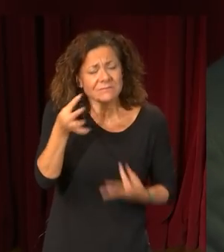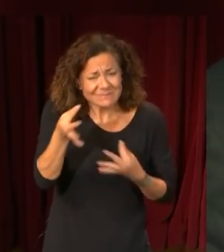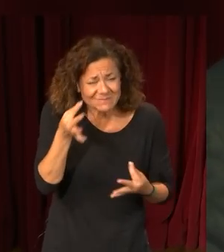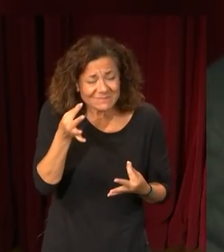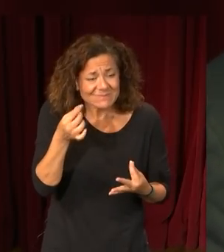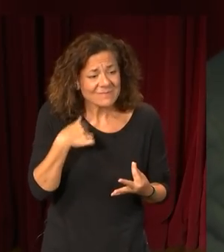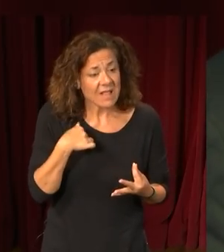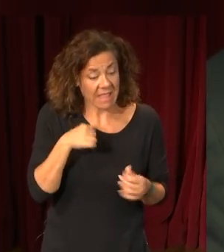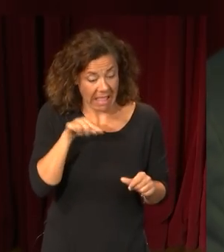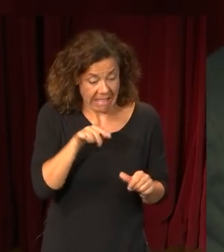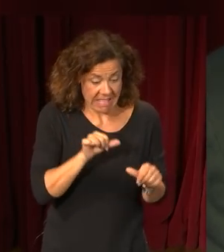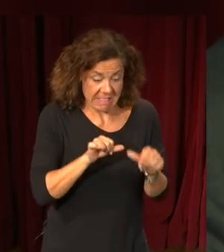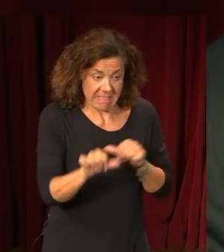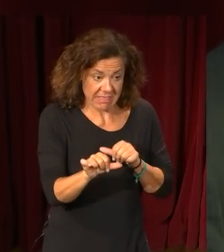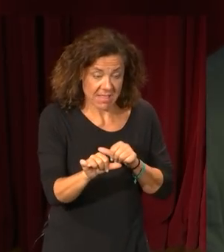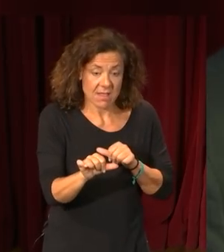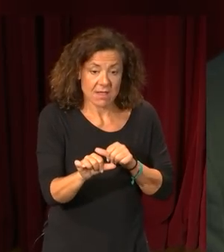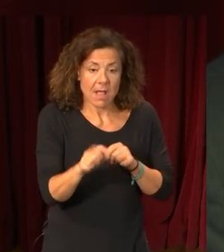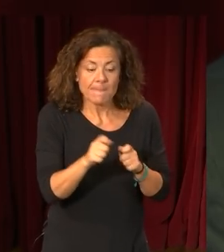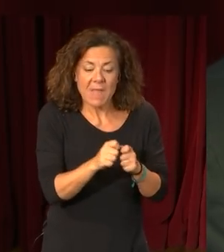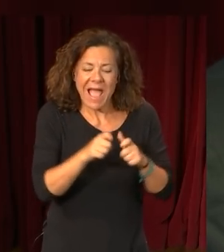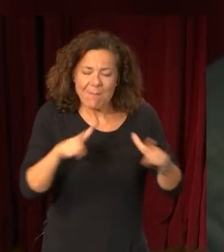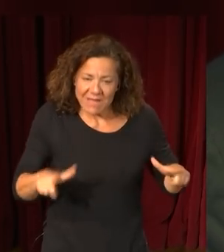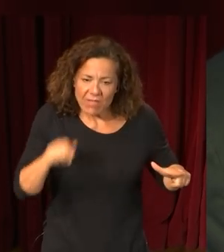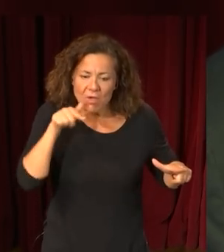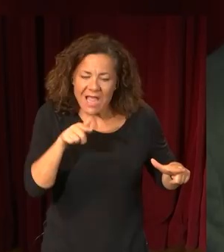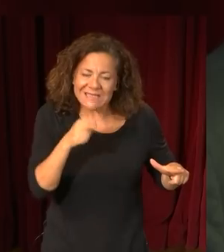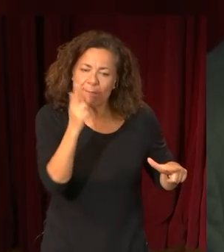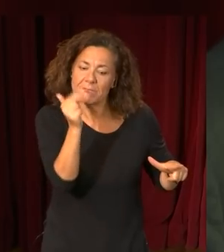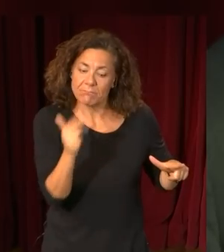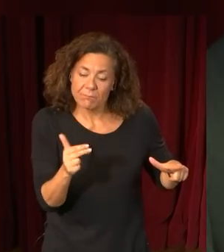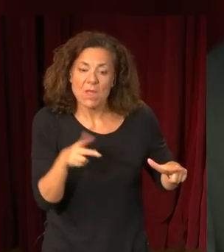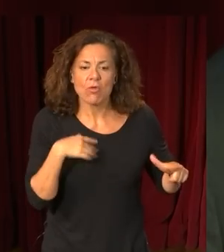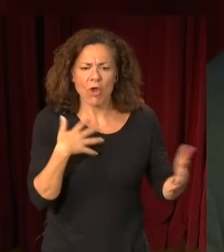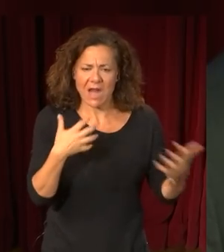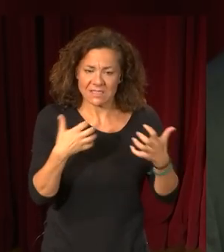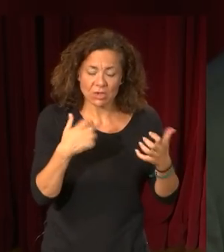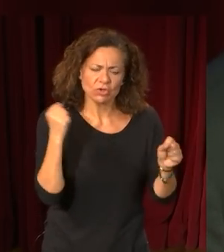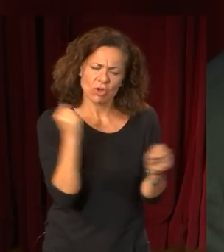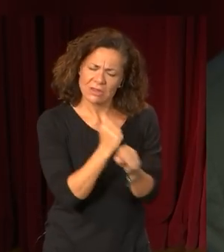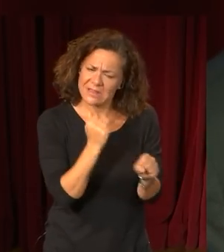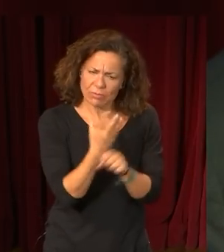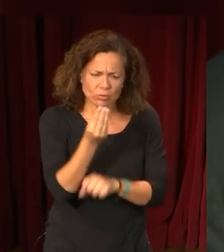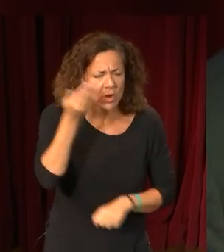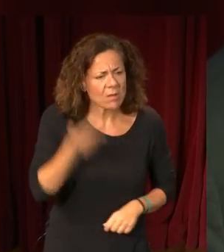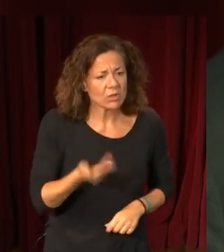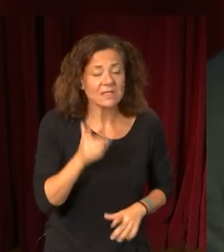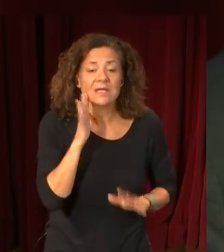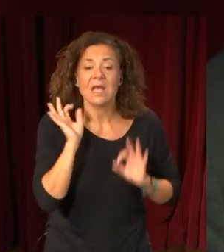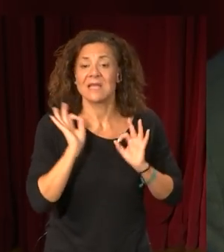lo que ha hecho ha sido ampliar esa geografía artística con trabajos muy importantes sobre todo